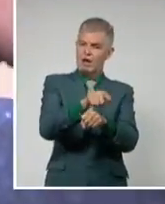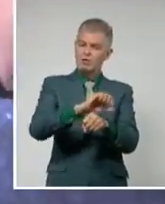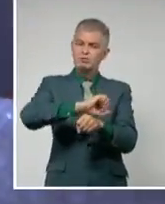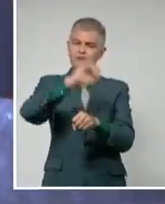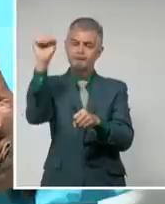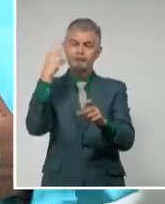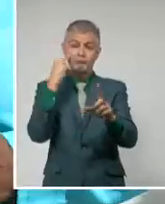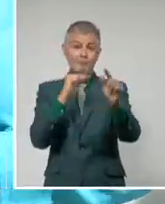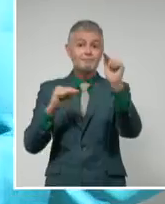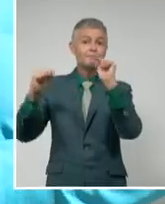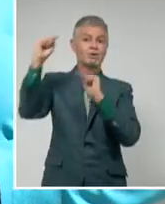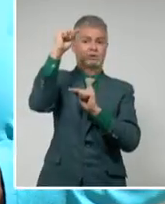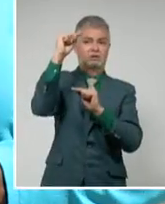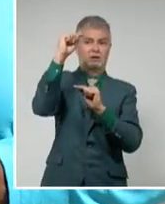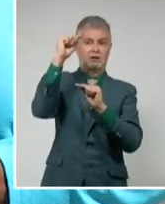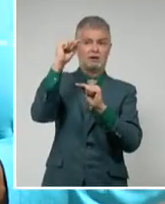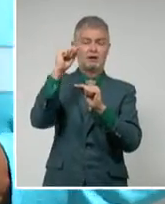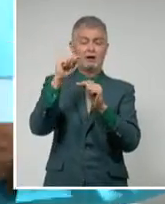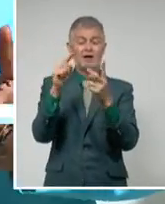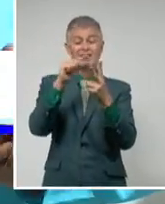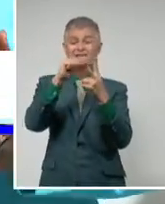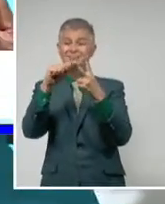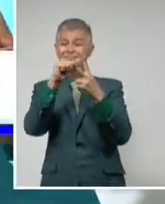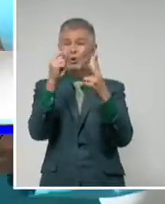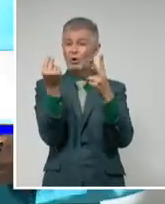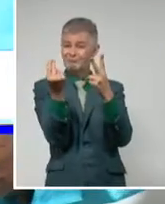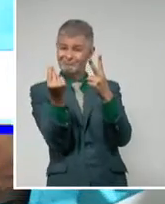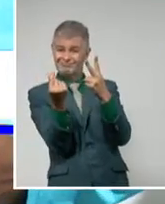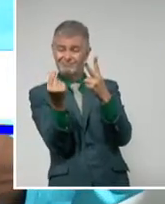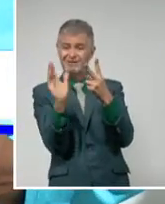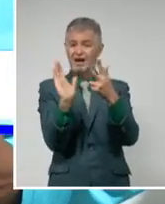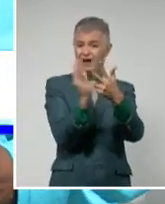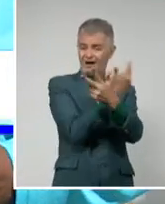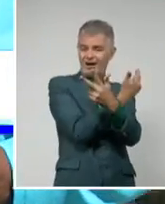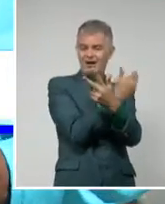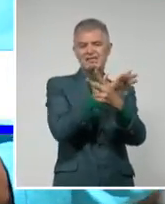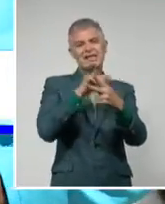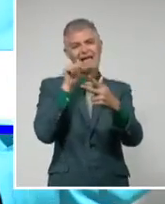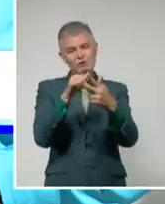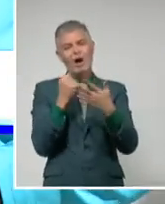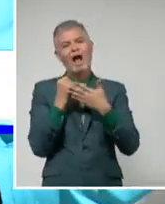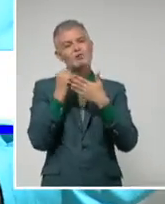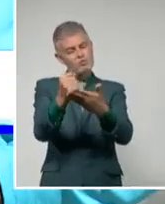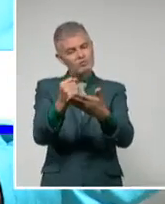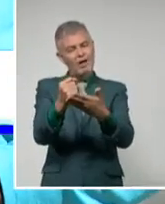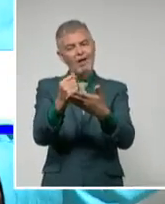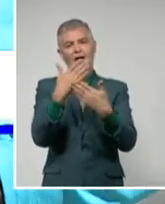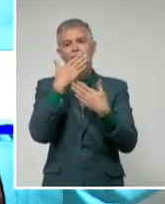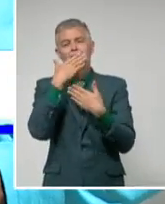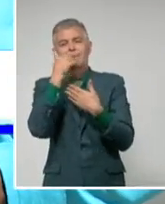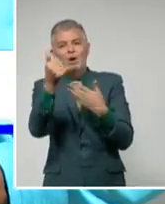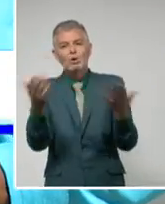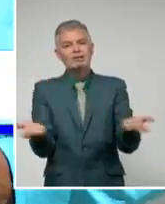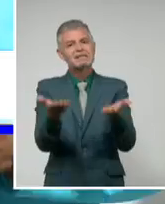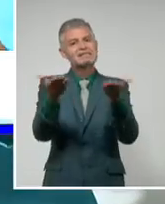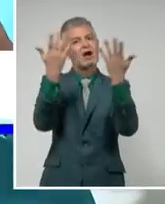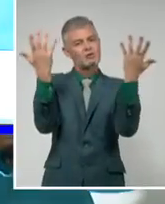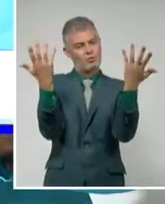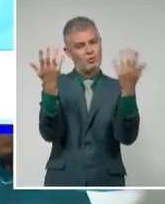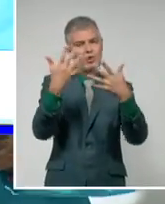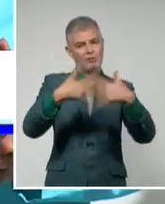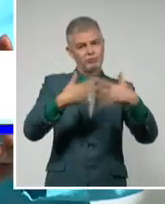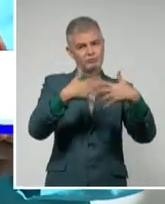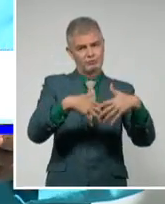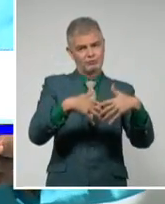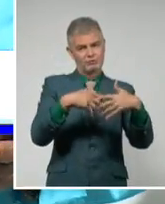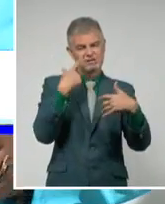prioridades. Eliminar la dualidad monetaria y cambiaria barrería con muchas de las trabas para el desarrollo de las fuerzas productivas. Se dispone de forma